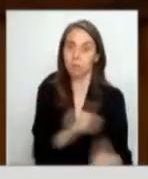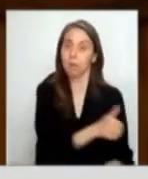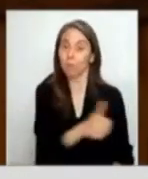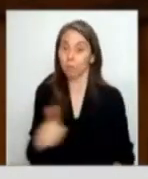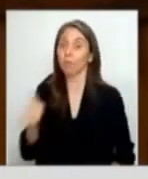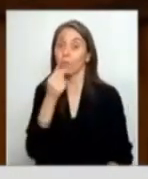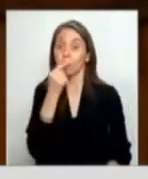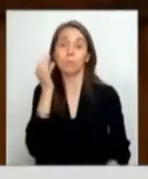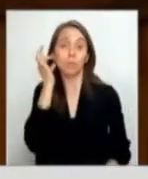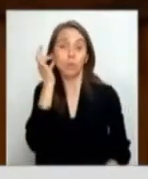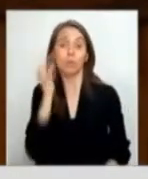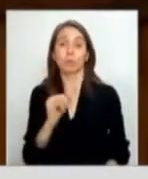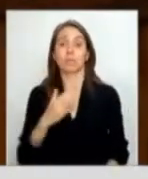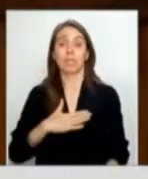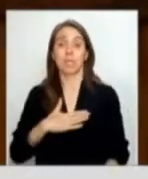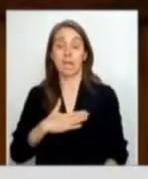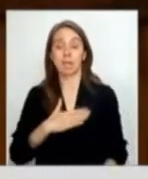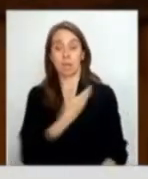Si queremos gobernar,